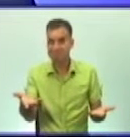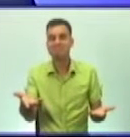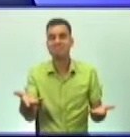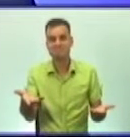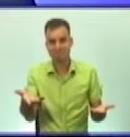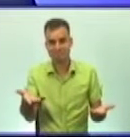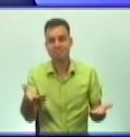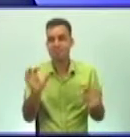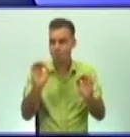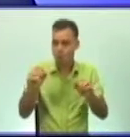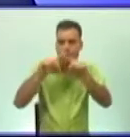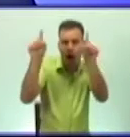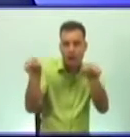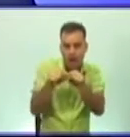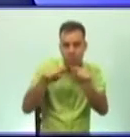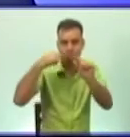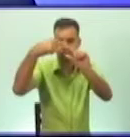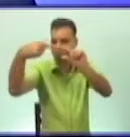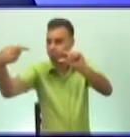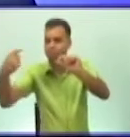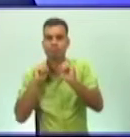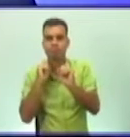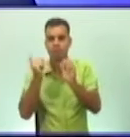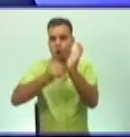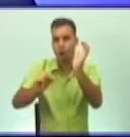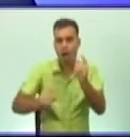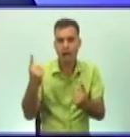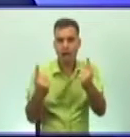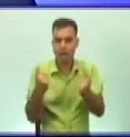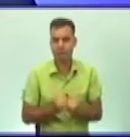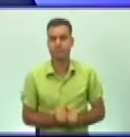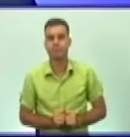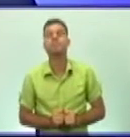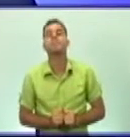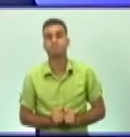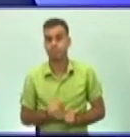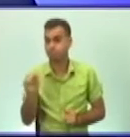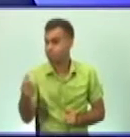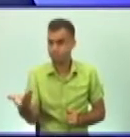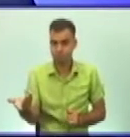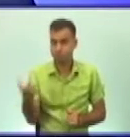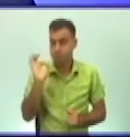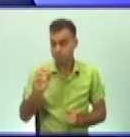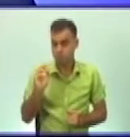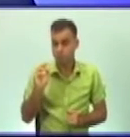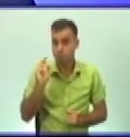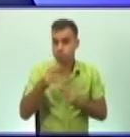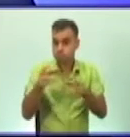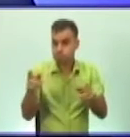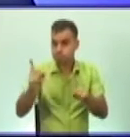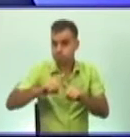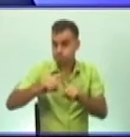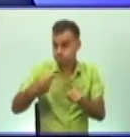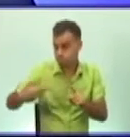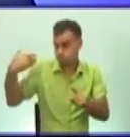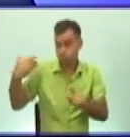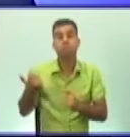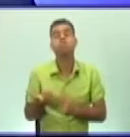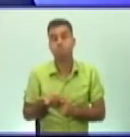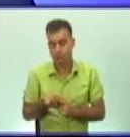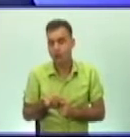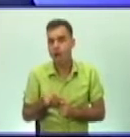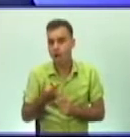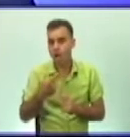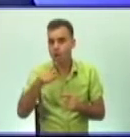con los circuitos de corriente alterna. Como orientamos la clase pasada, una actividad para que